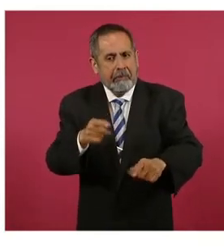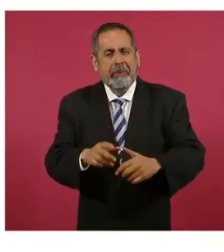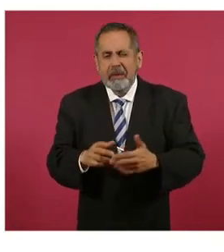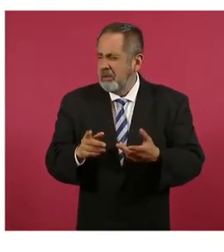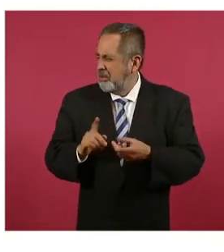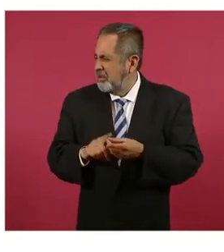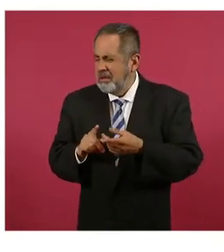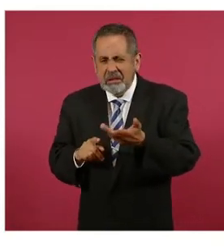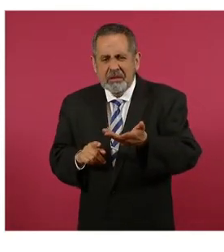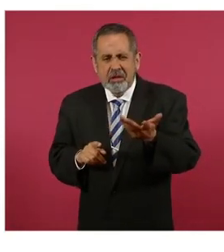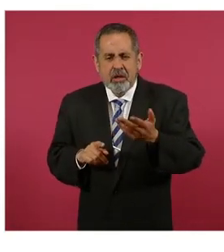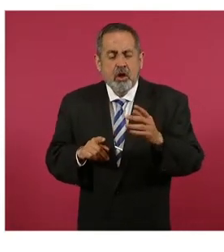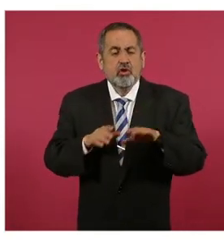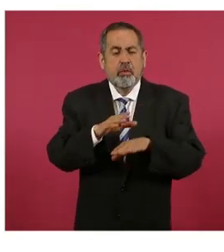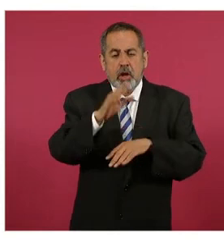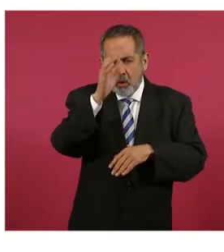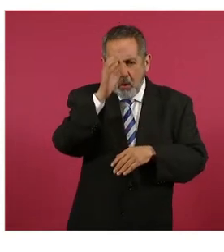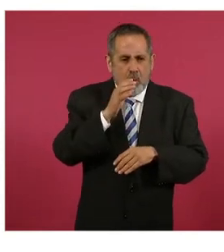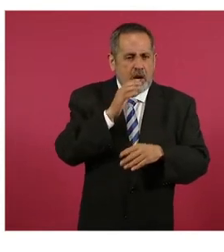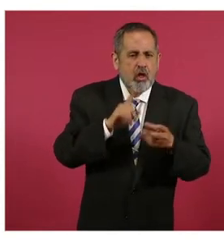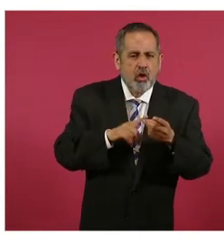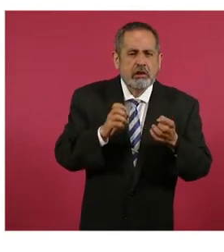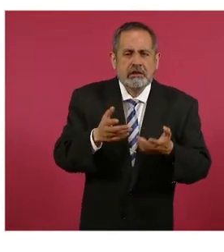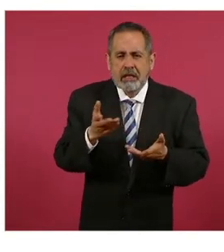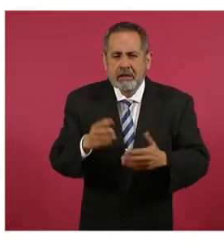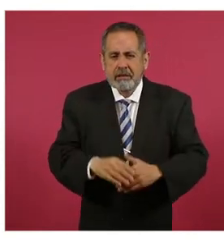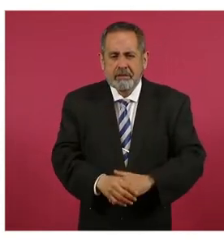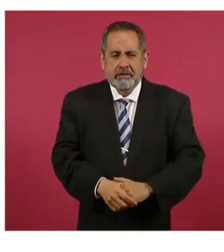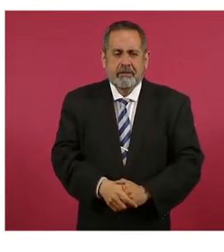Pero ¿dónde está lo de Coahuila?